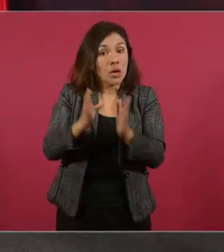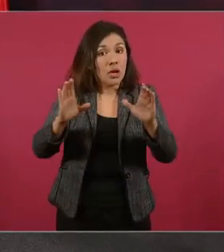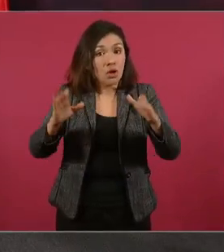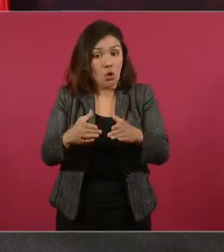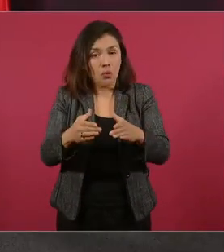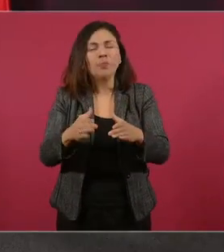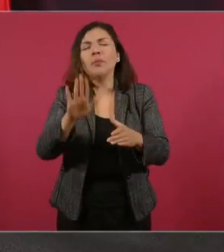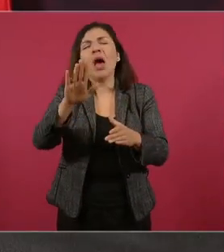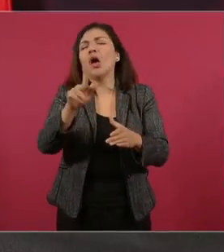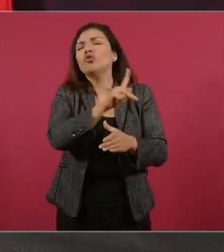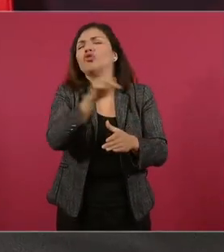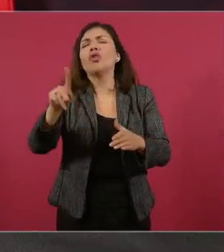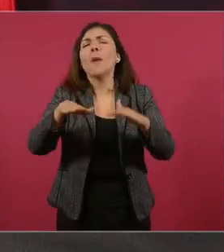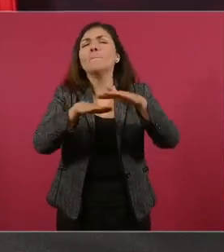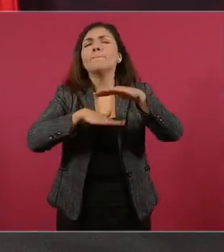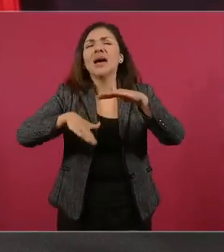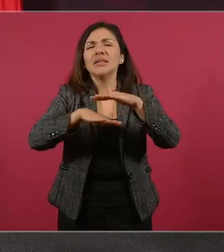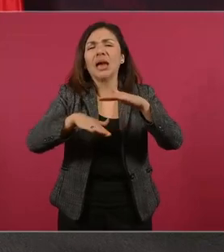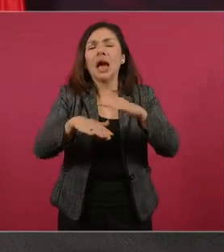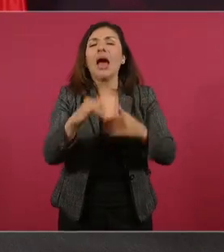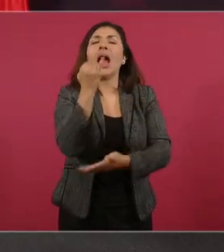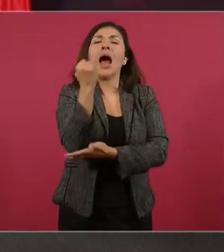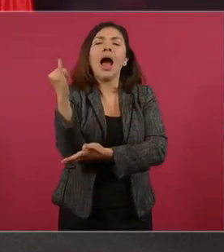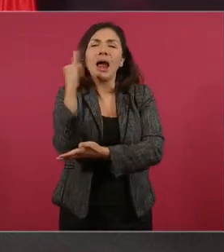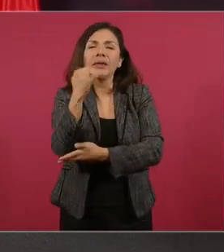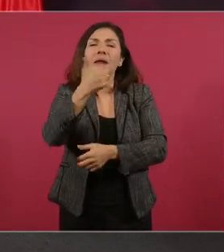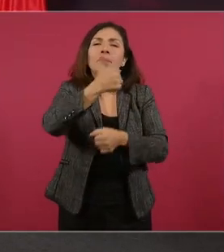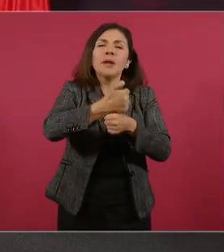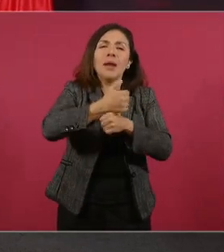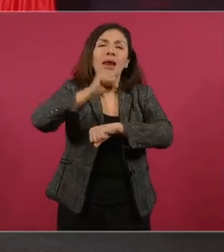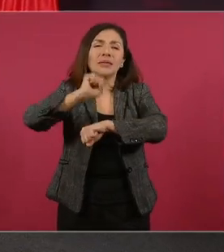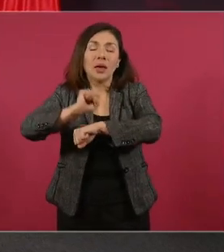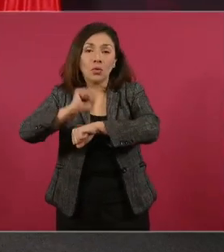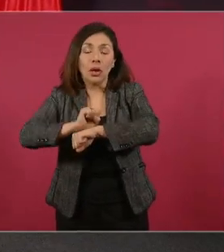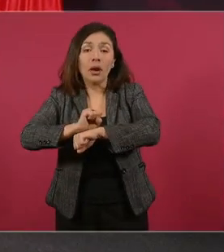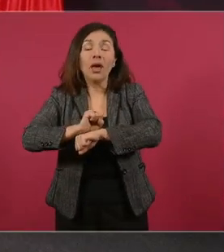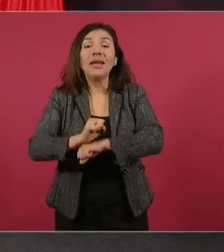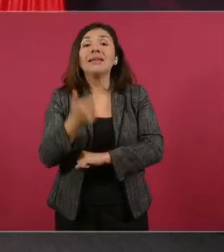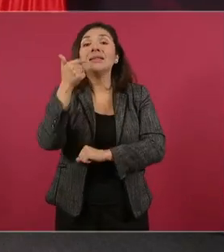para educación básica, preescolar, primaria y secundaria, 7 millones.